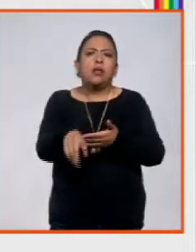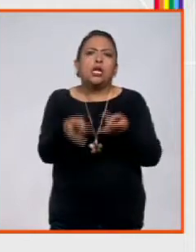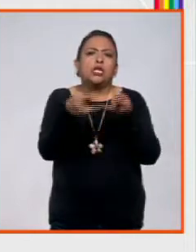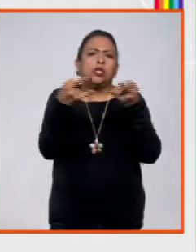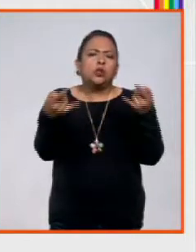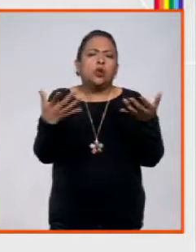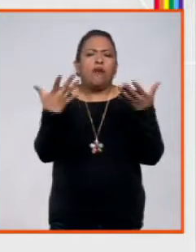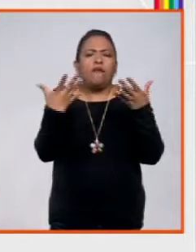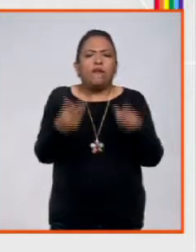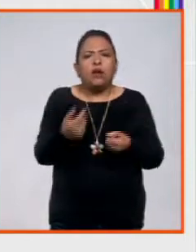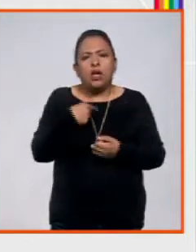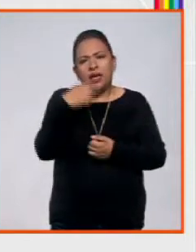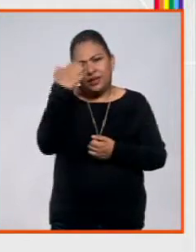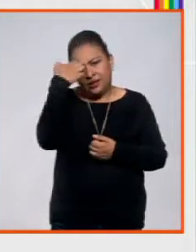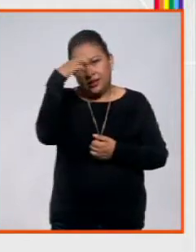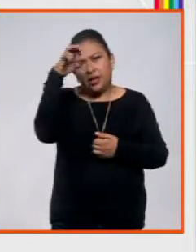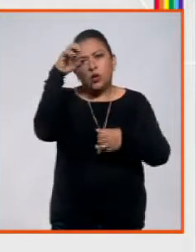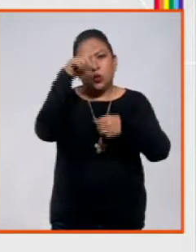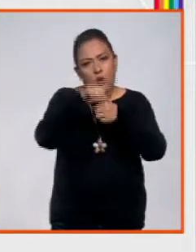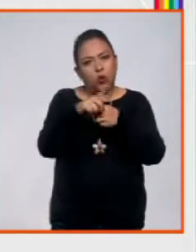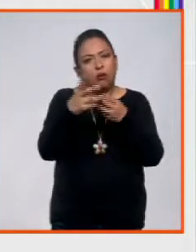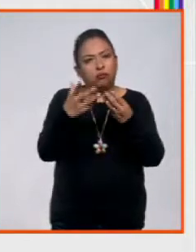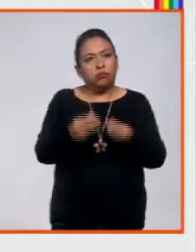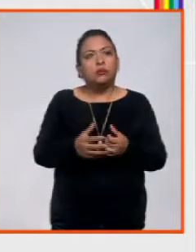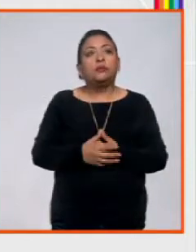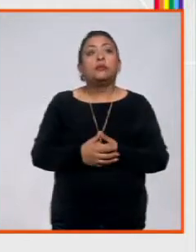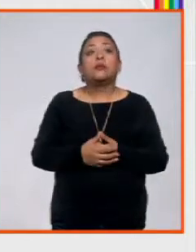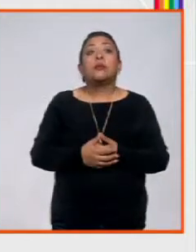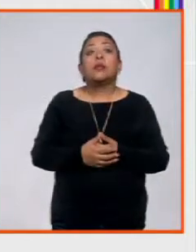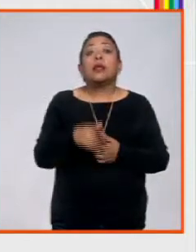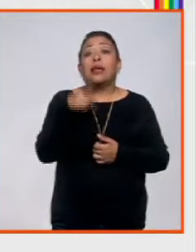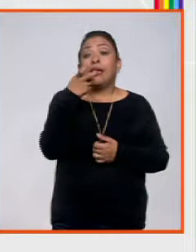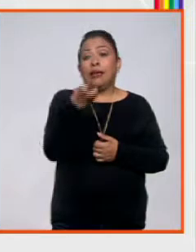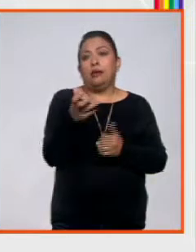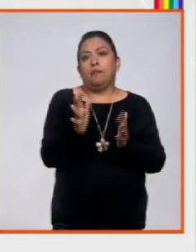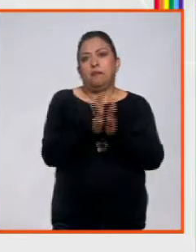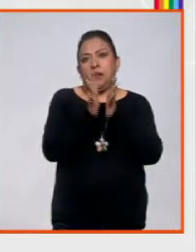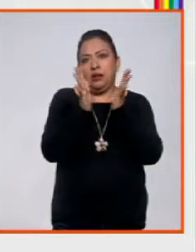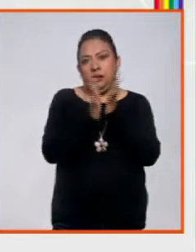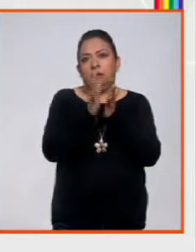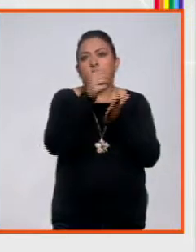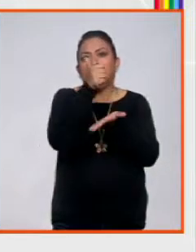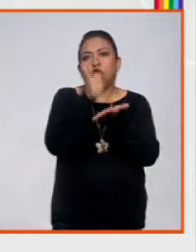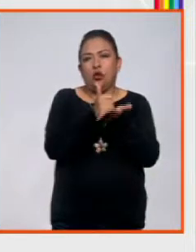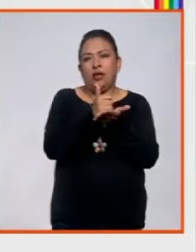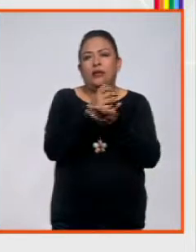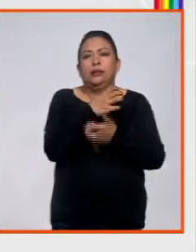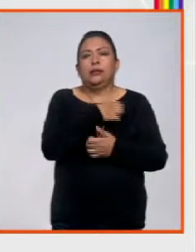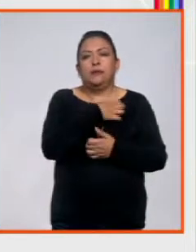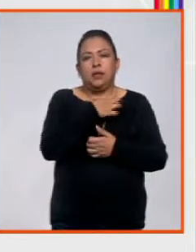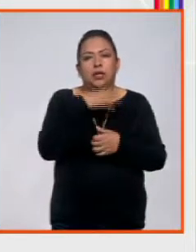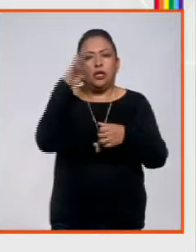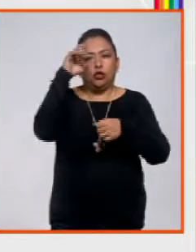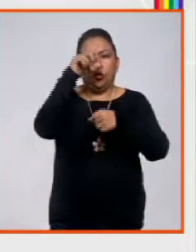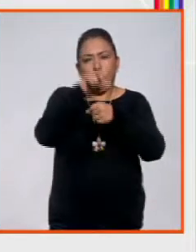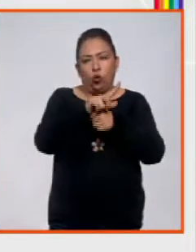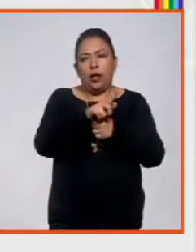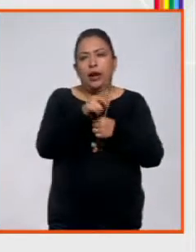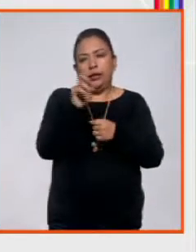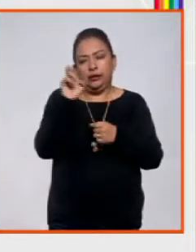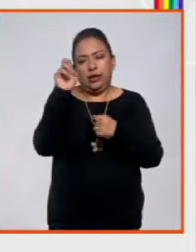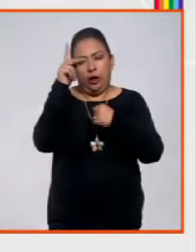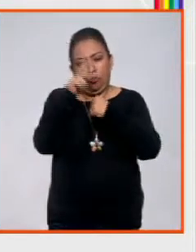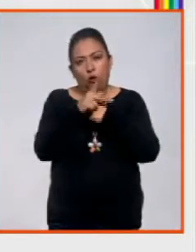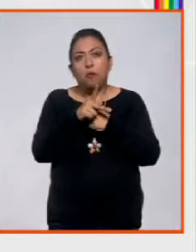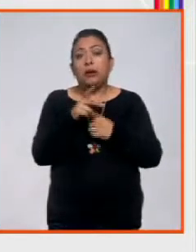historia llenos de nostalgia llenos de cultura así es y bueno esta dinámica de las ciudades capitales culturales en europa